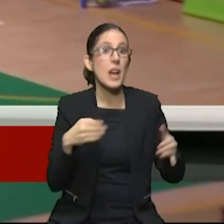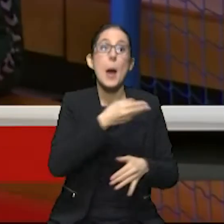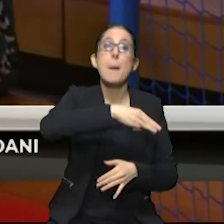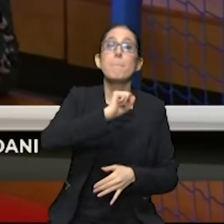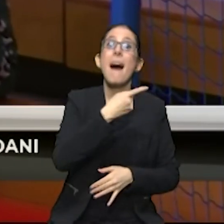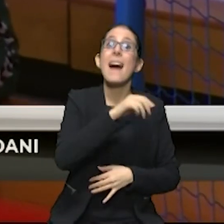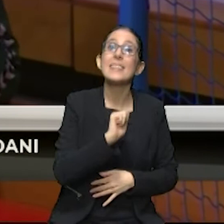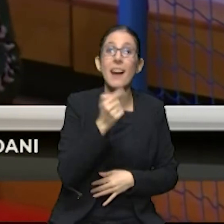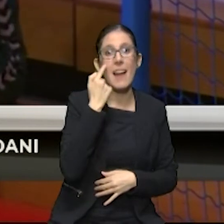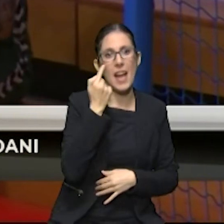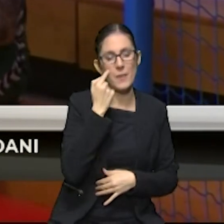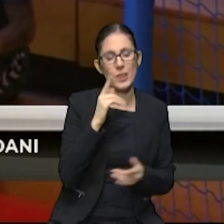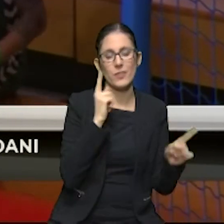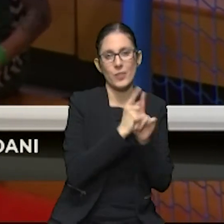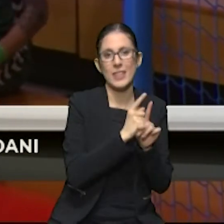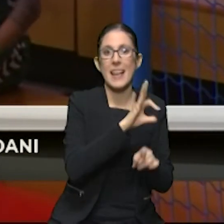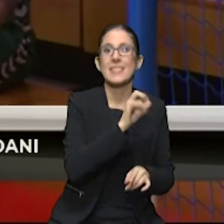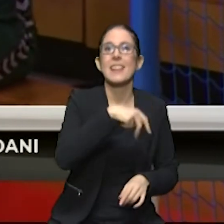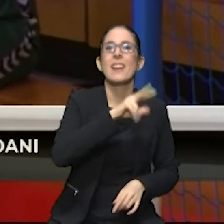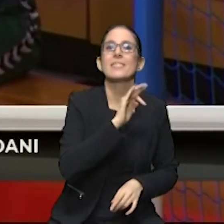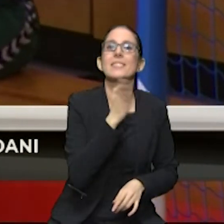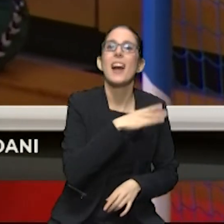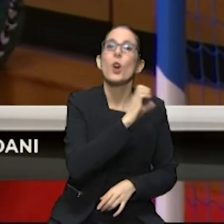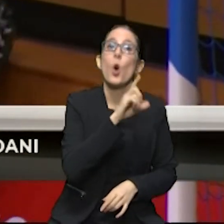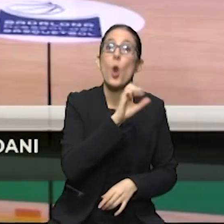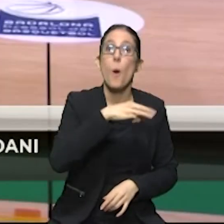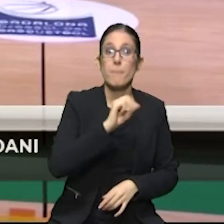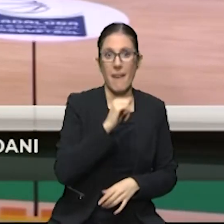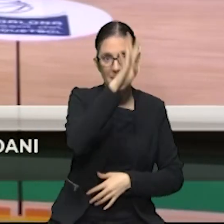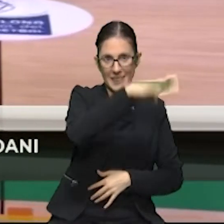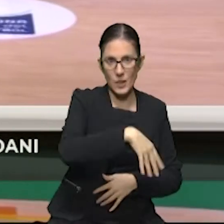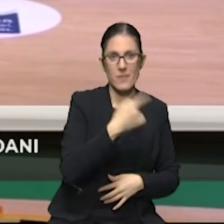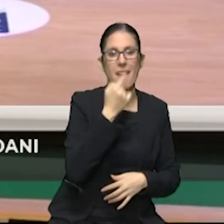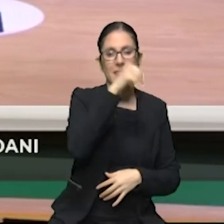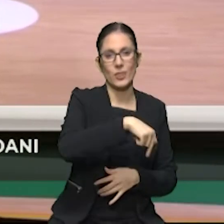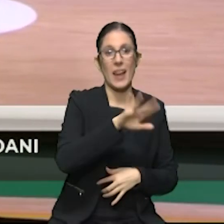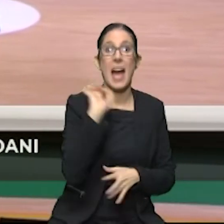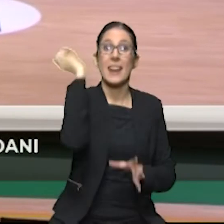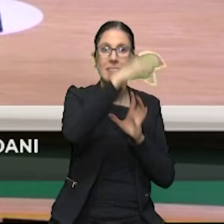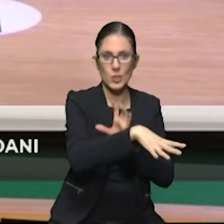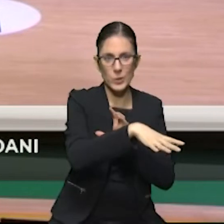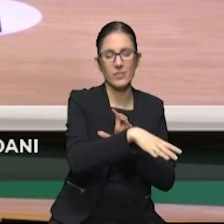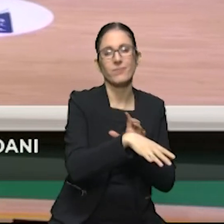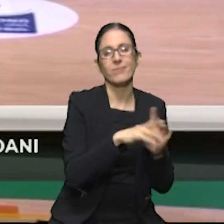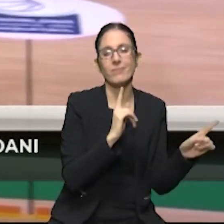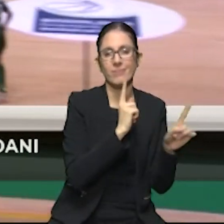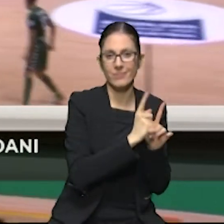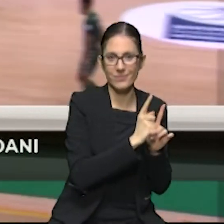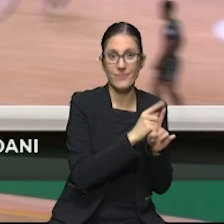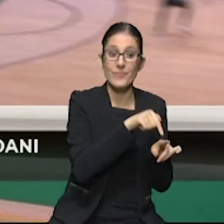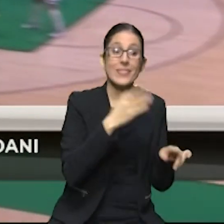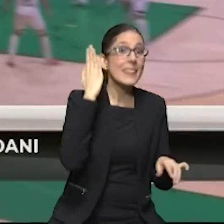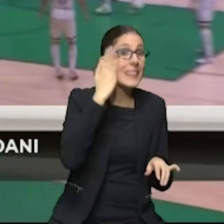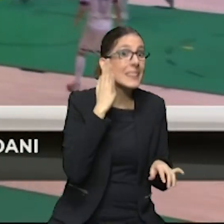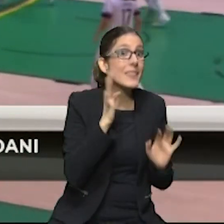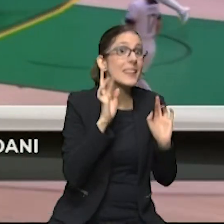opera del pasado martes frente al Santa Coloma. Los catalanes visitan a Neitasuna en zona de nadie en la tabla mientras que los navarros aspiran a dormir cuartos a